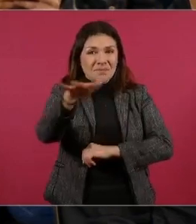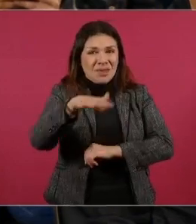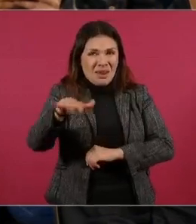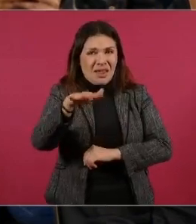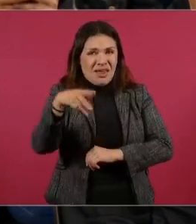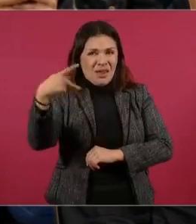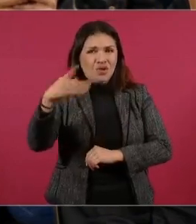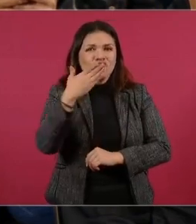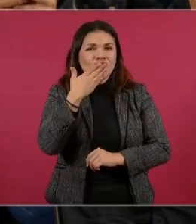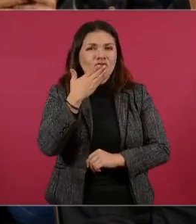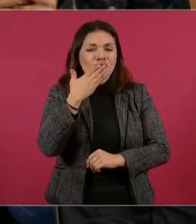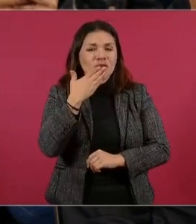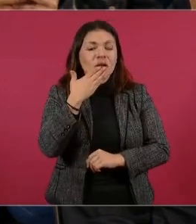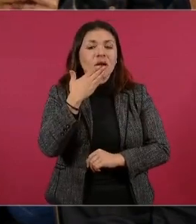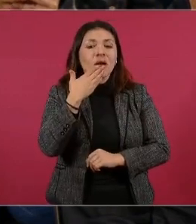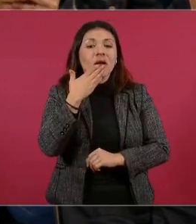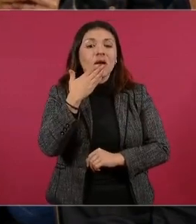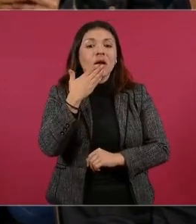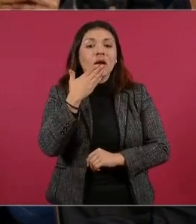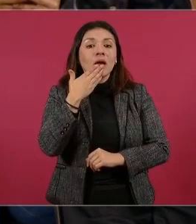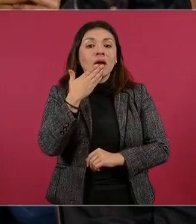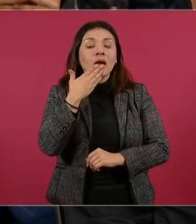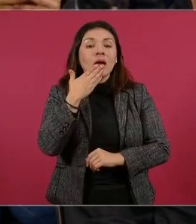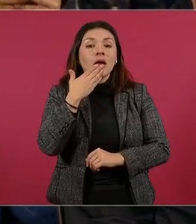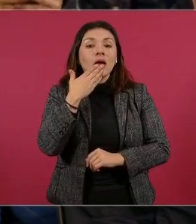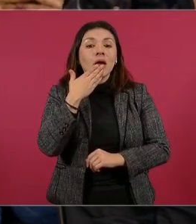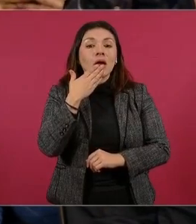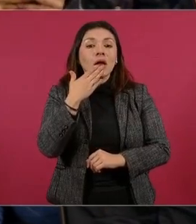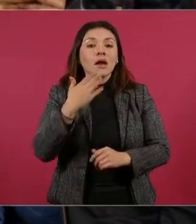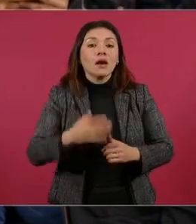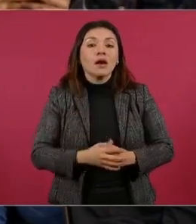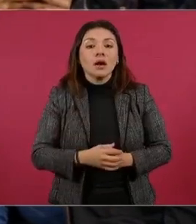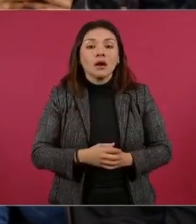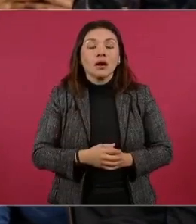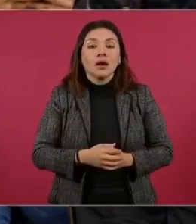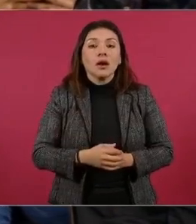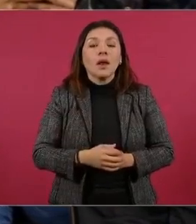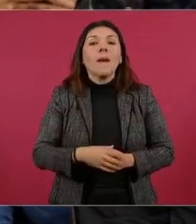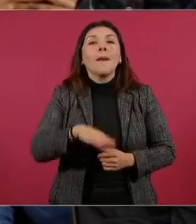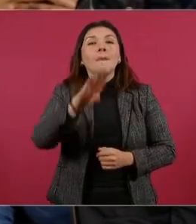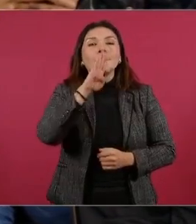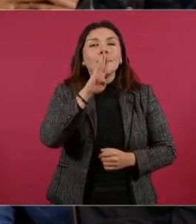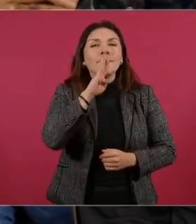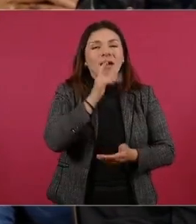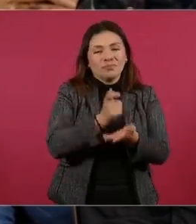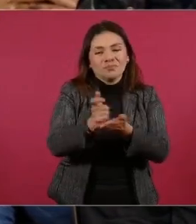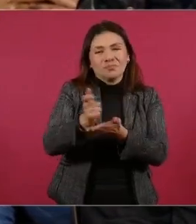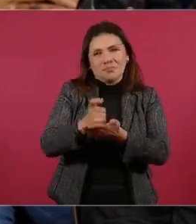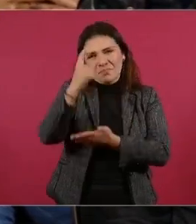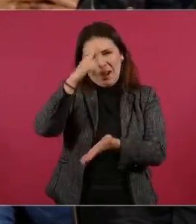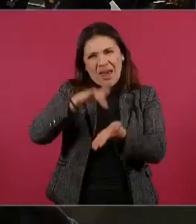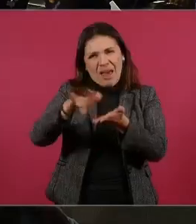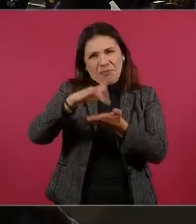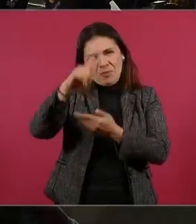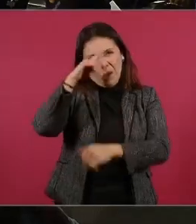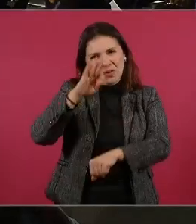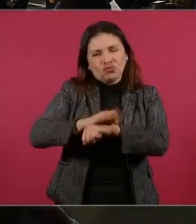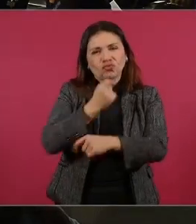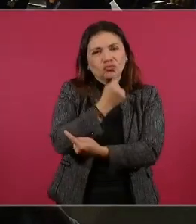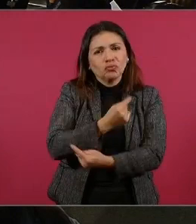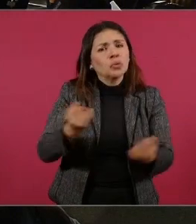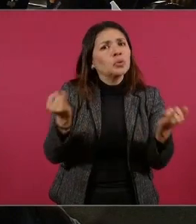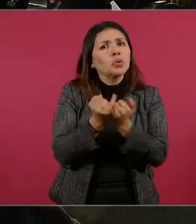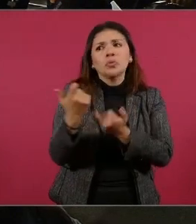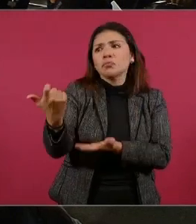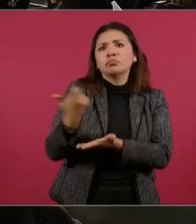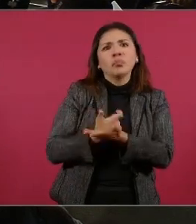otro también de Sonora donde las familias el apoyo que le dan a las madres para los niños ese tampoco lo